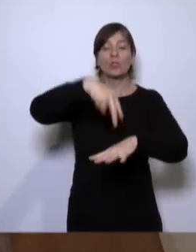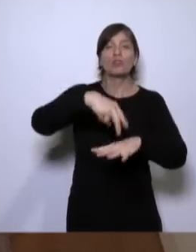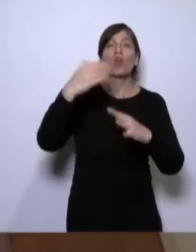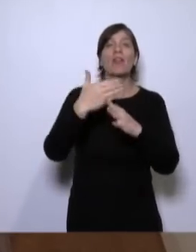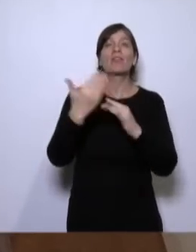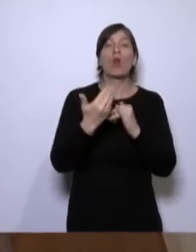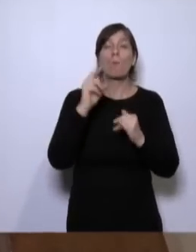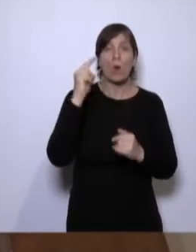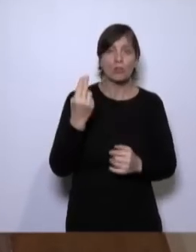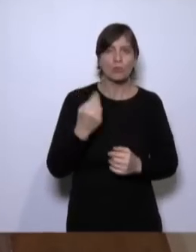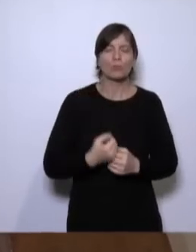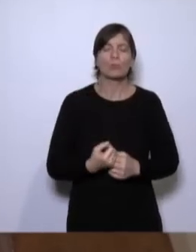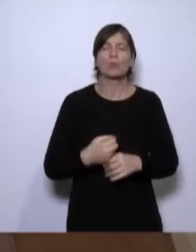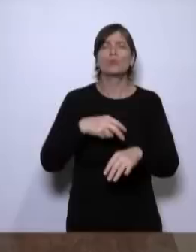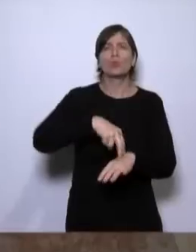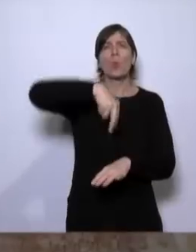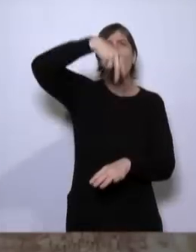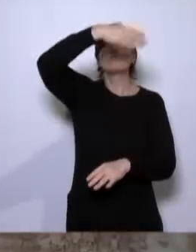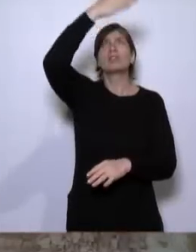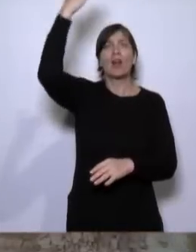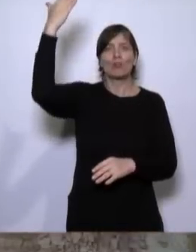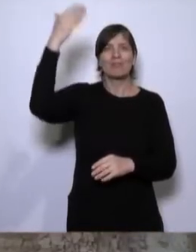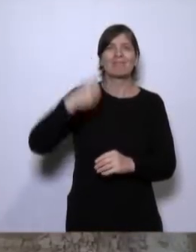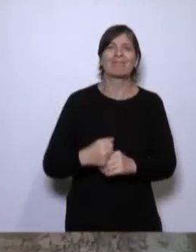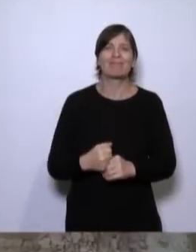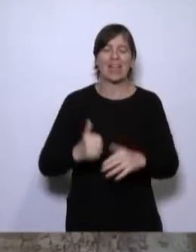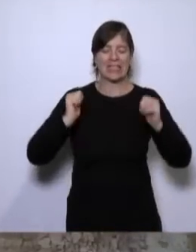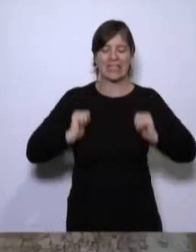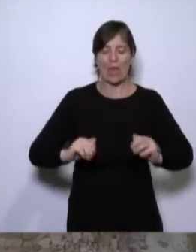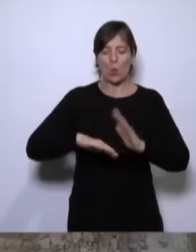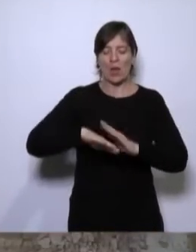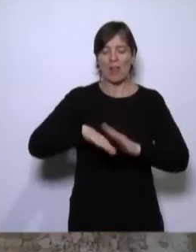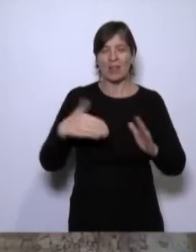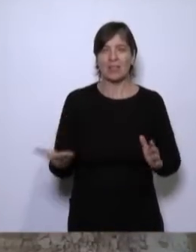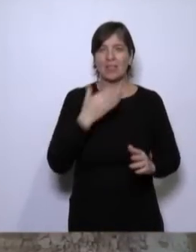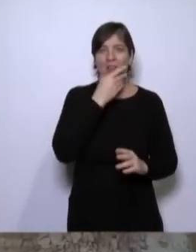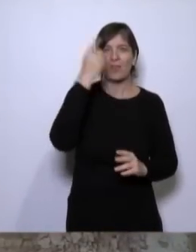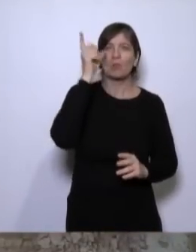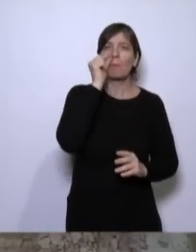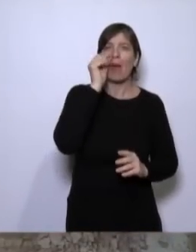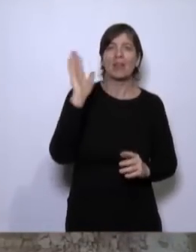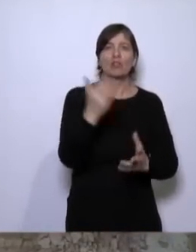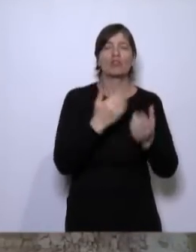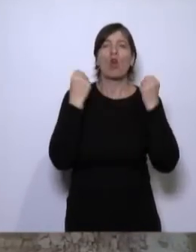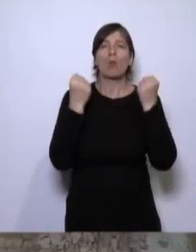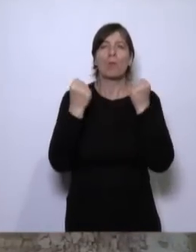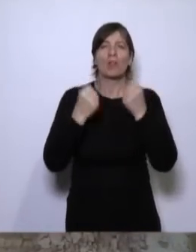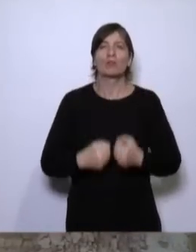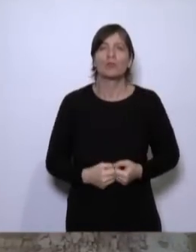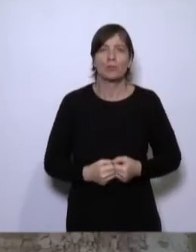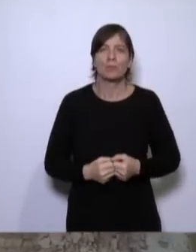día resucitó de entre los muertos, subió a los cielos y está sentado a la derecha de Dios